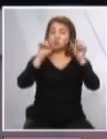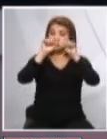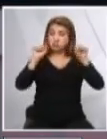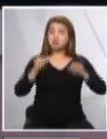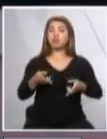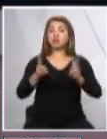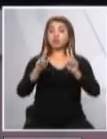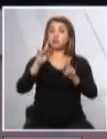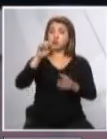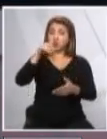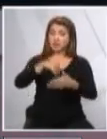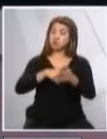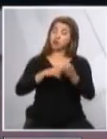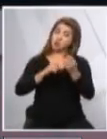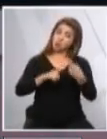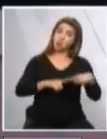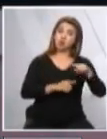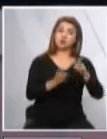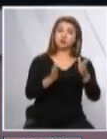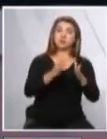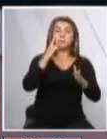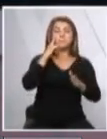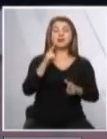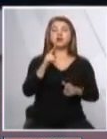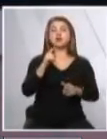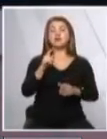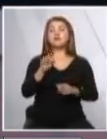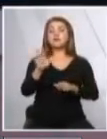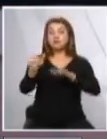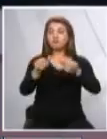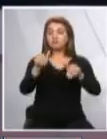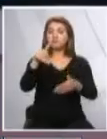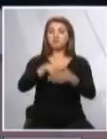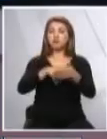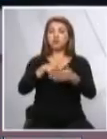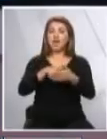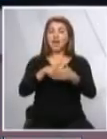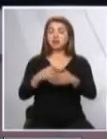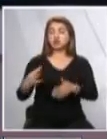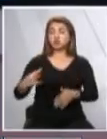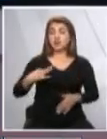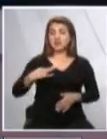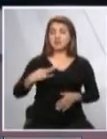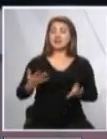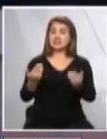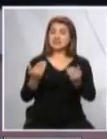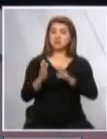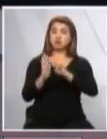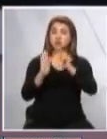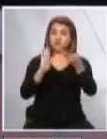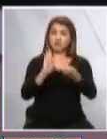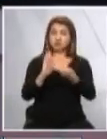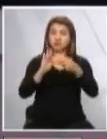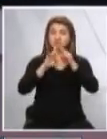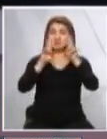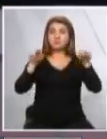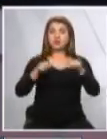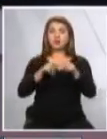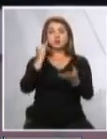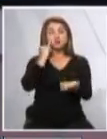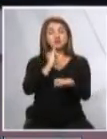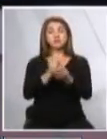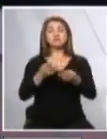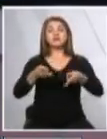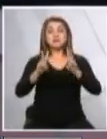válido y democrático u otro, pero el plebiscitar y ahí reconectarse con la ciudadanía para efecto de querer una modificación de este marco institucional que